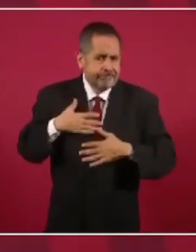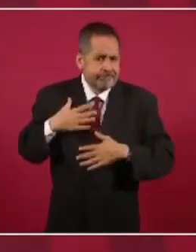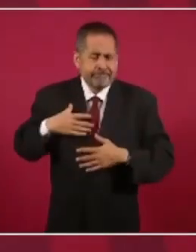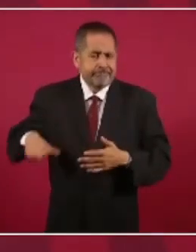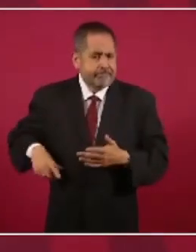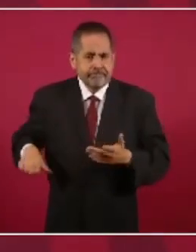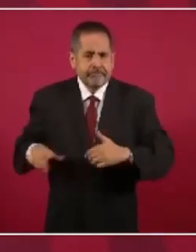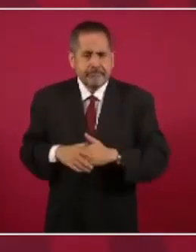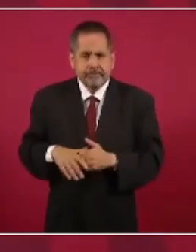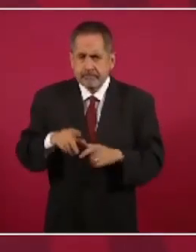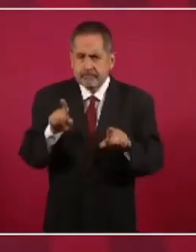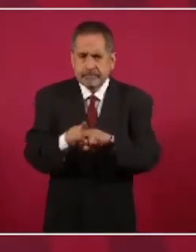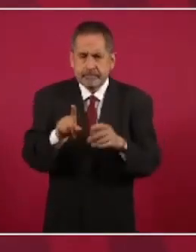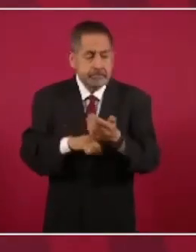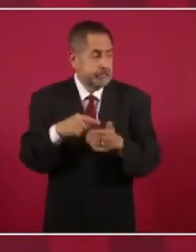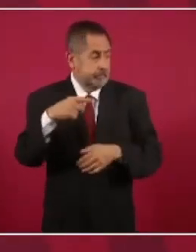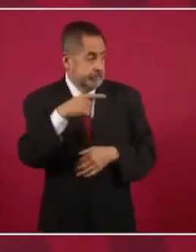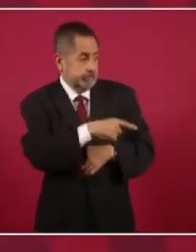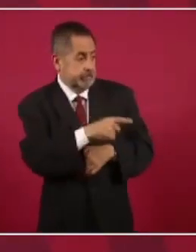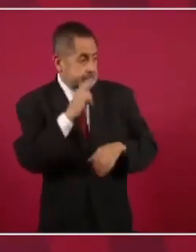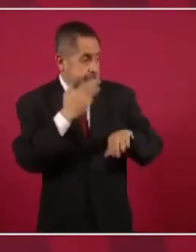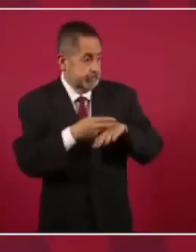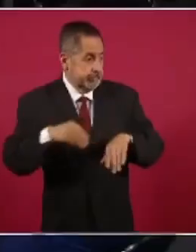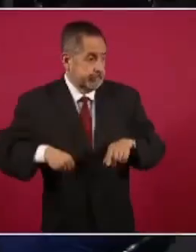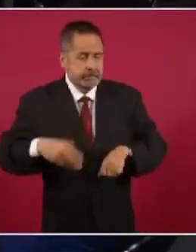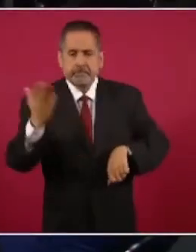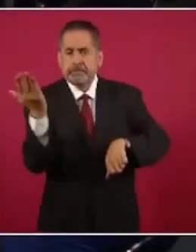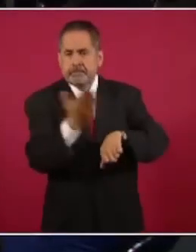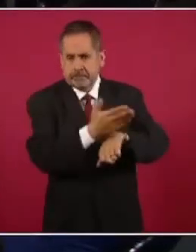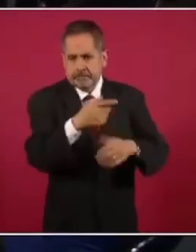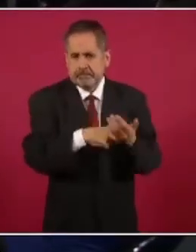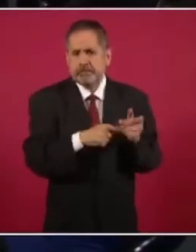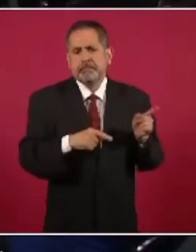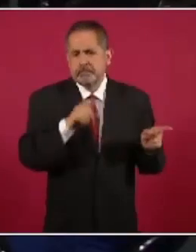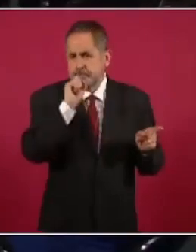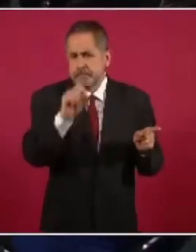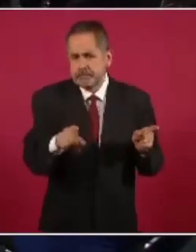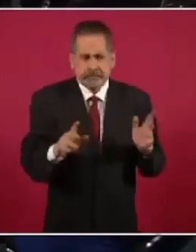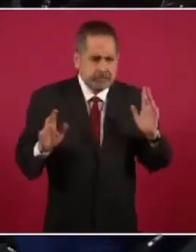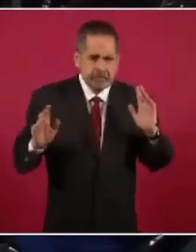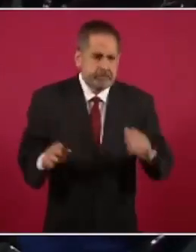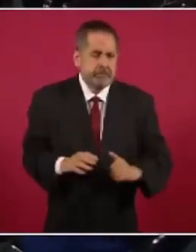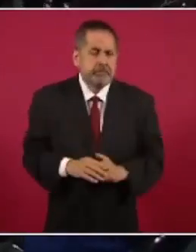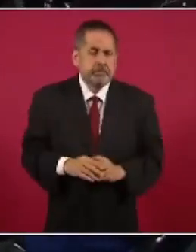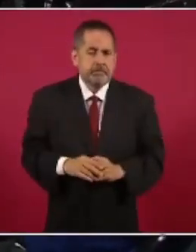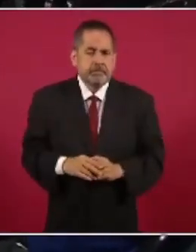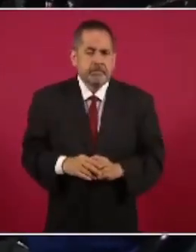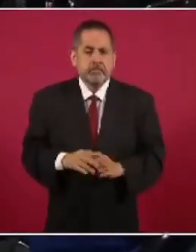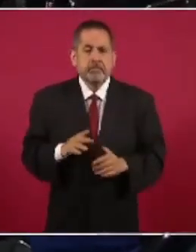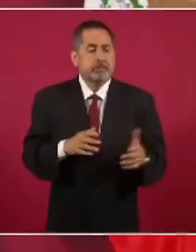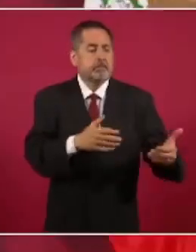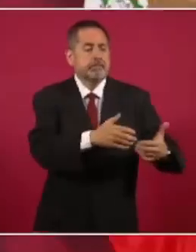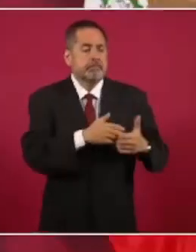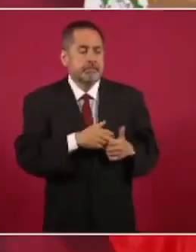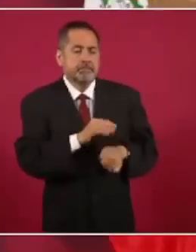y al mismo tiempo pues castigar a los responsables. O sea, nosotros no encubrimos a